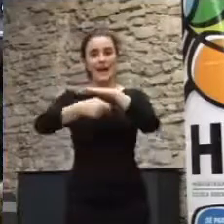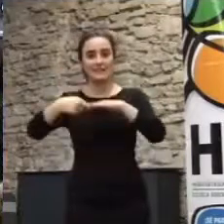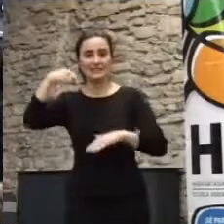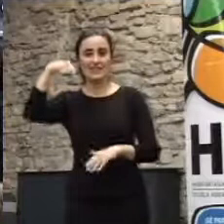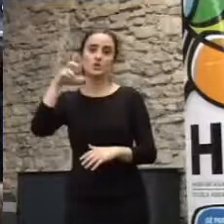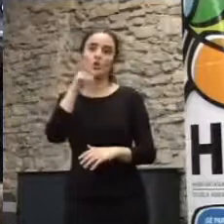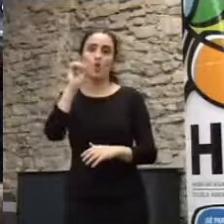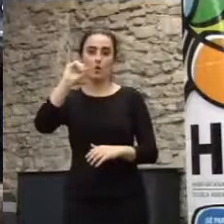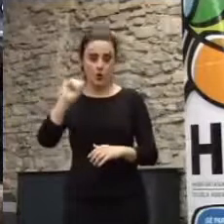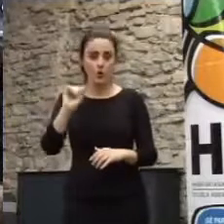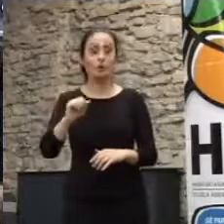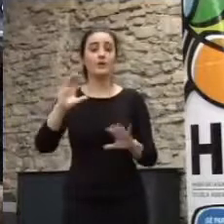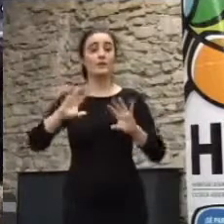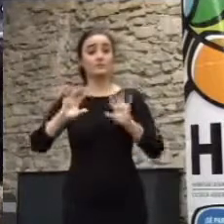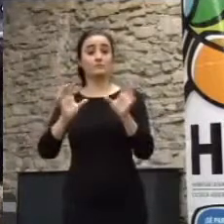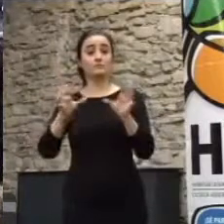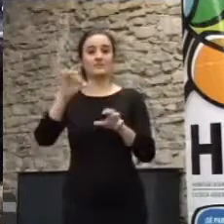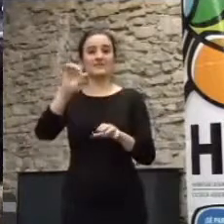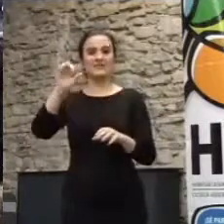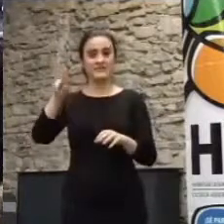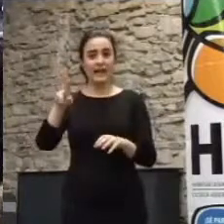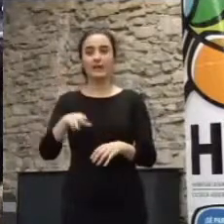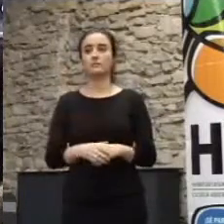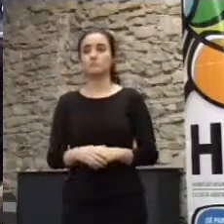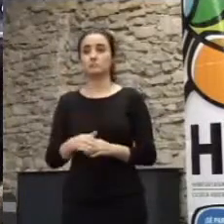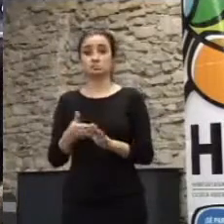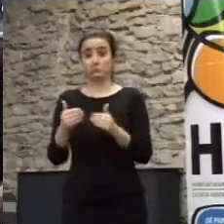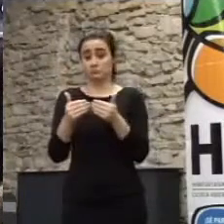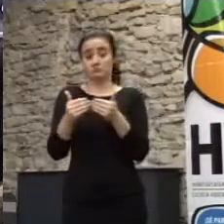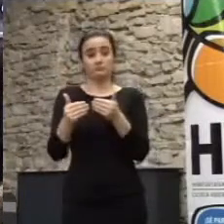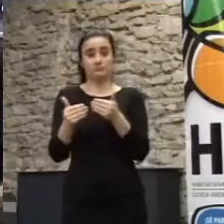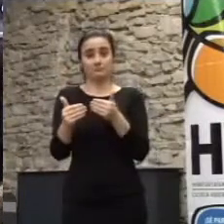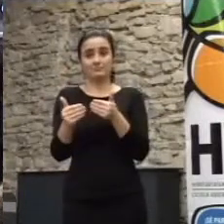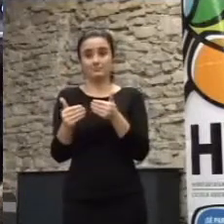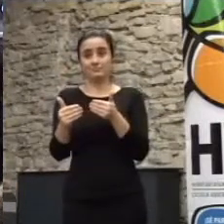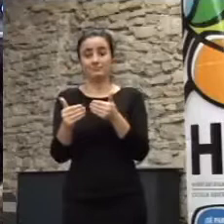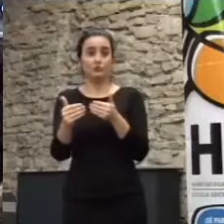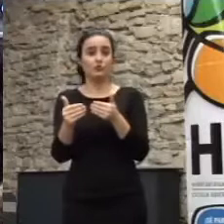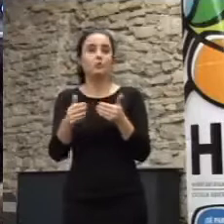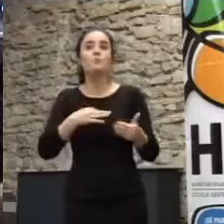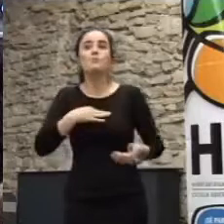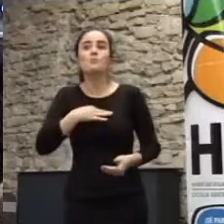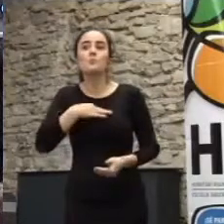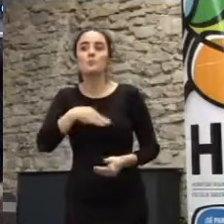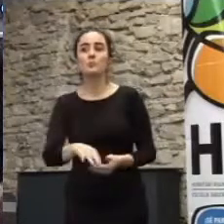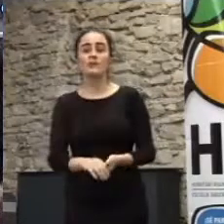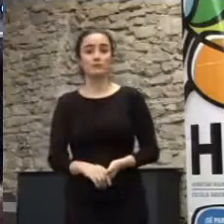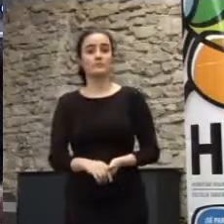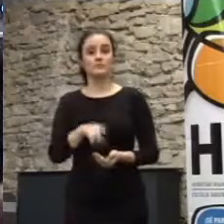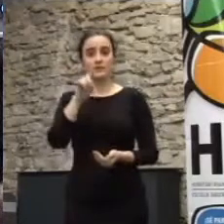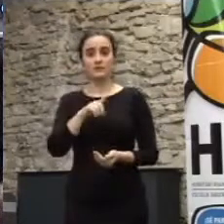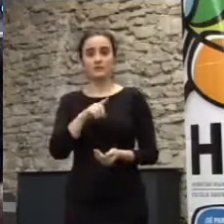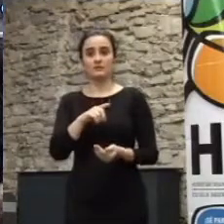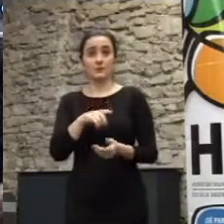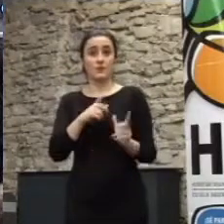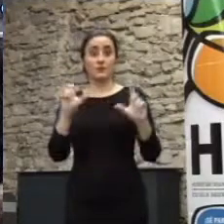Ser, en un futuro no muy lejano, como diría aquella canción, posiblemente estaremos con más